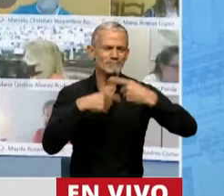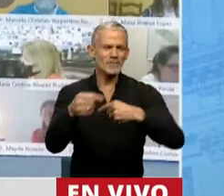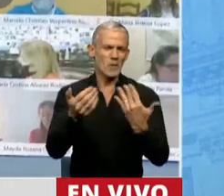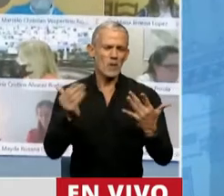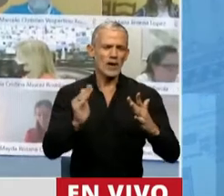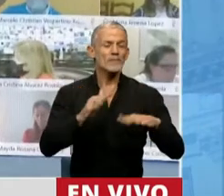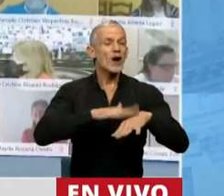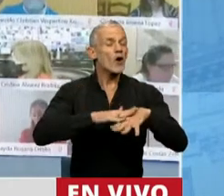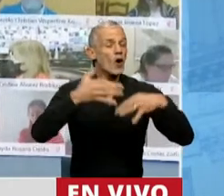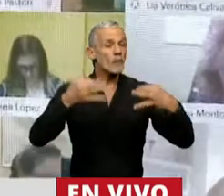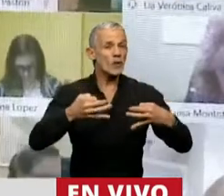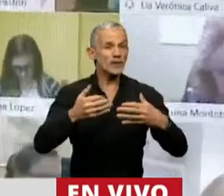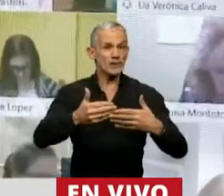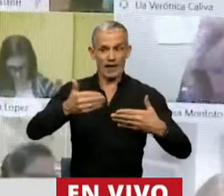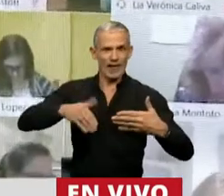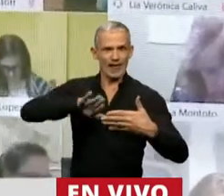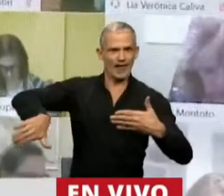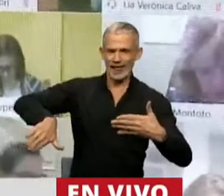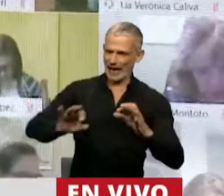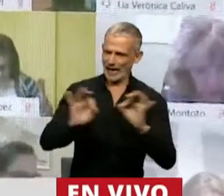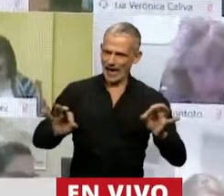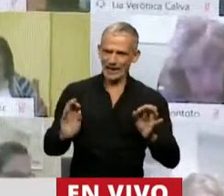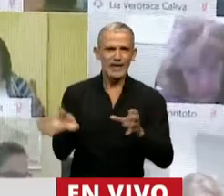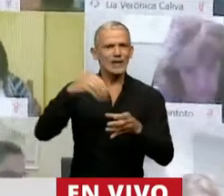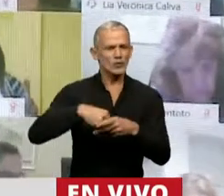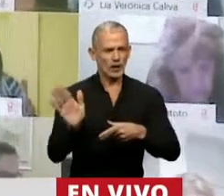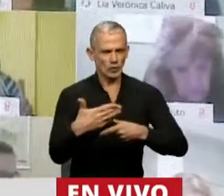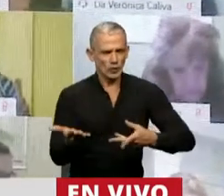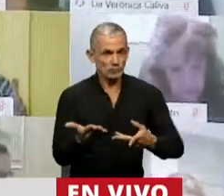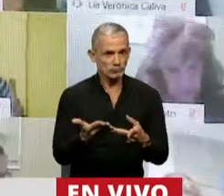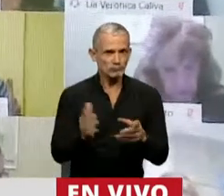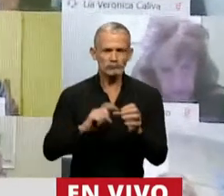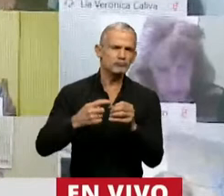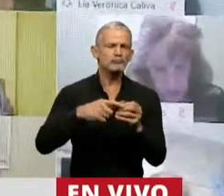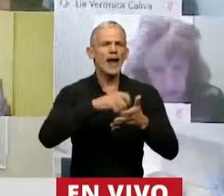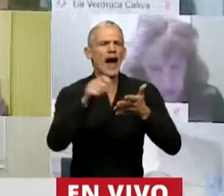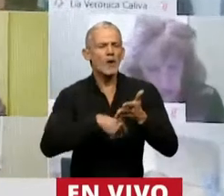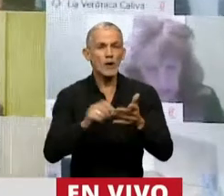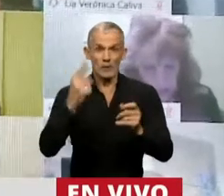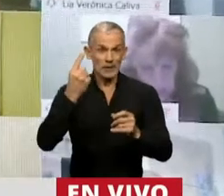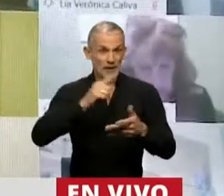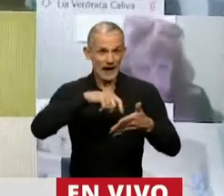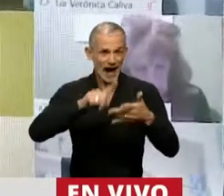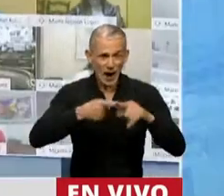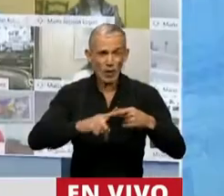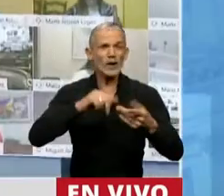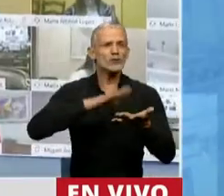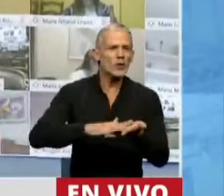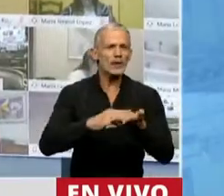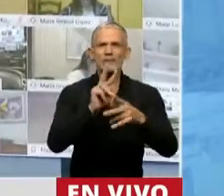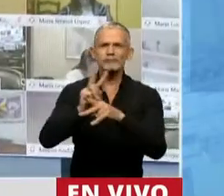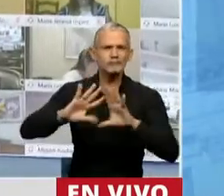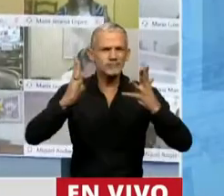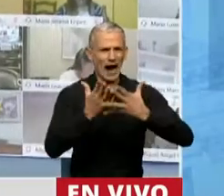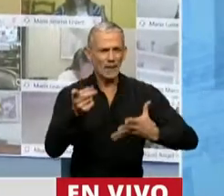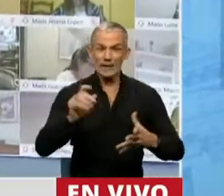se comprometieron a no dejar a nadie atrás. Esta iniciativa multilateral, ya lo han dicho, es el primer tratado sobre asuntos ambientales de la región y